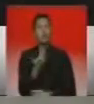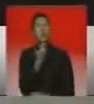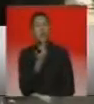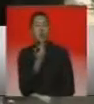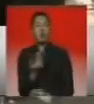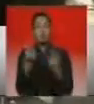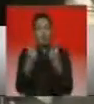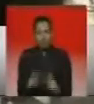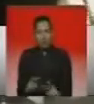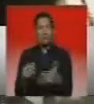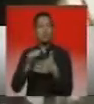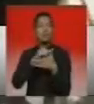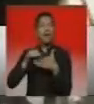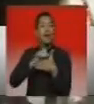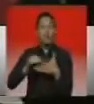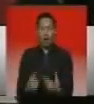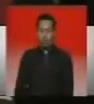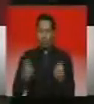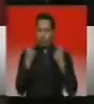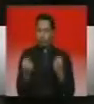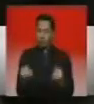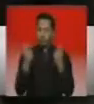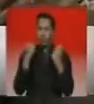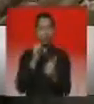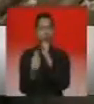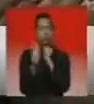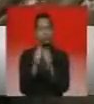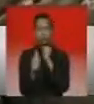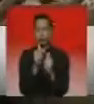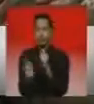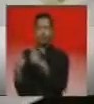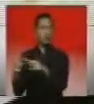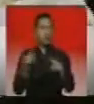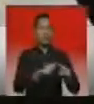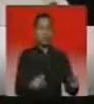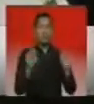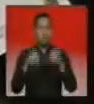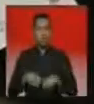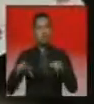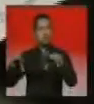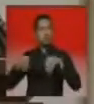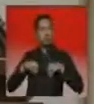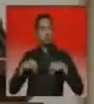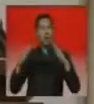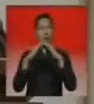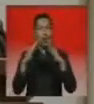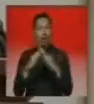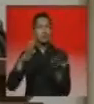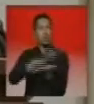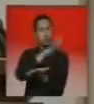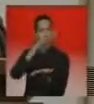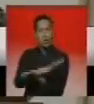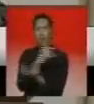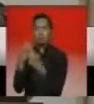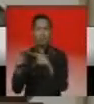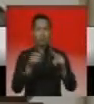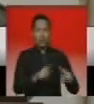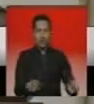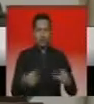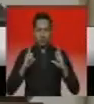prácticas deportivas que pueden aplicarse en los hogares y en las escuelas. También hablamos